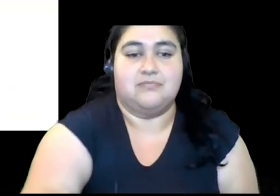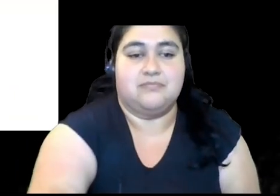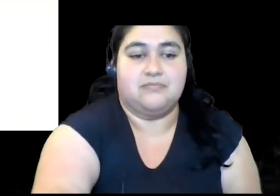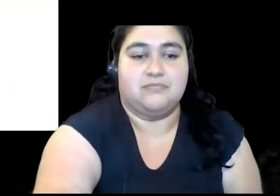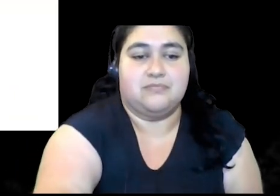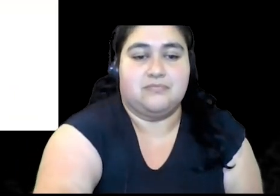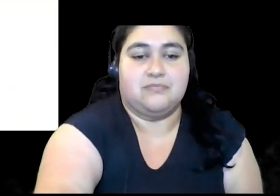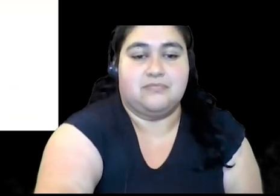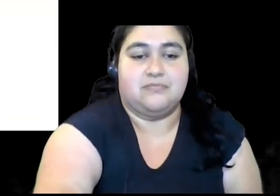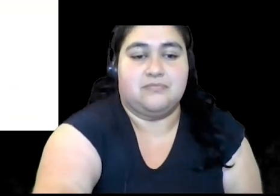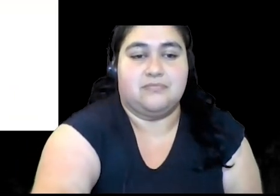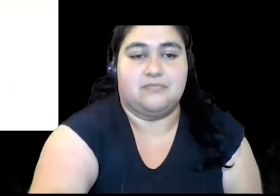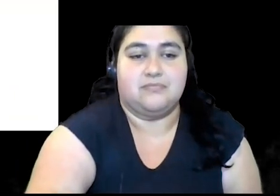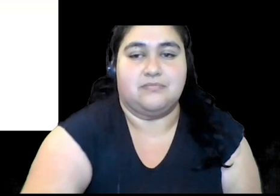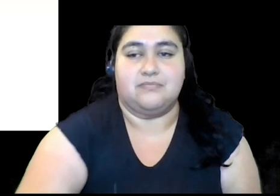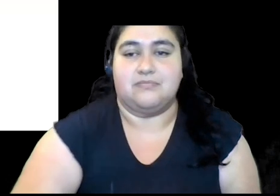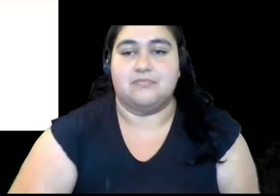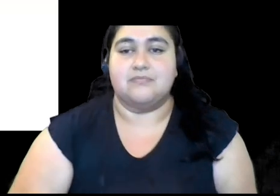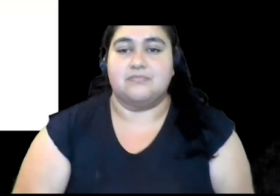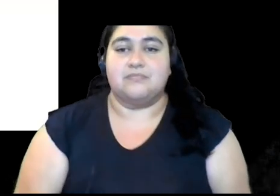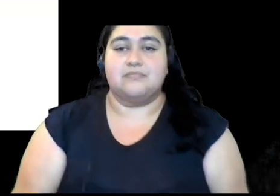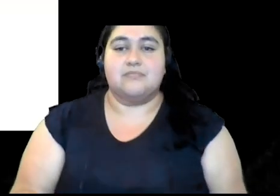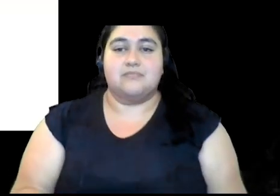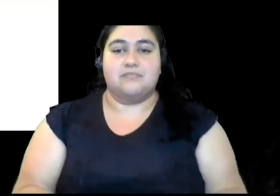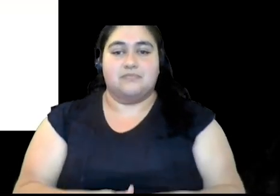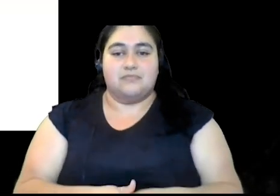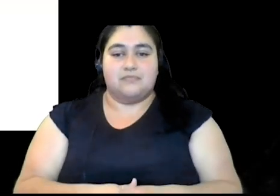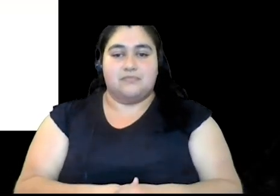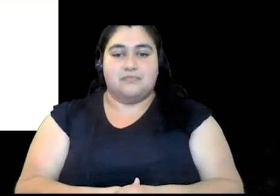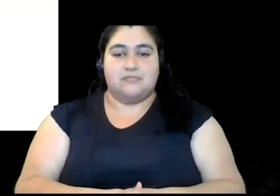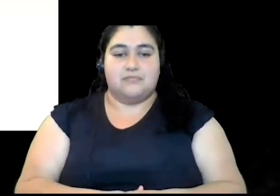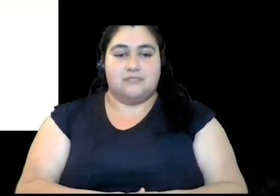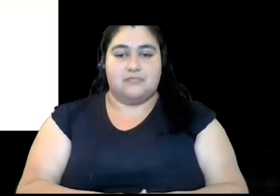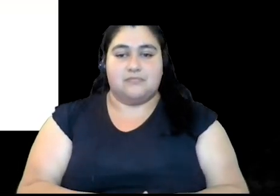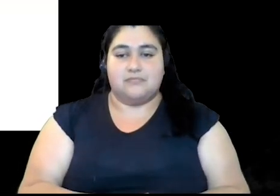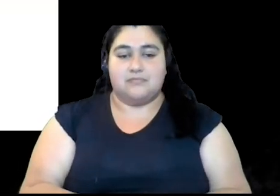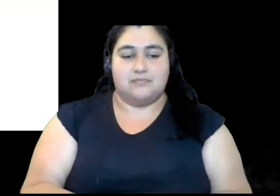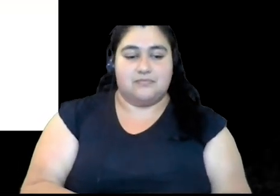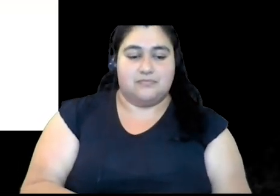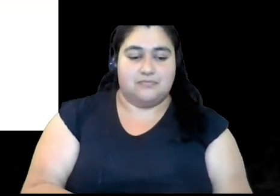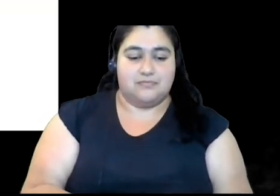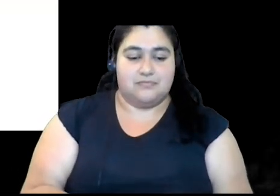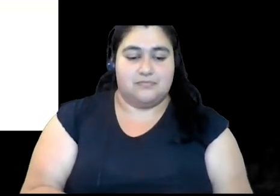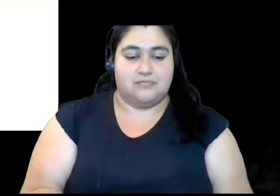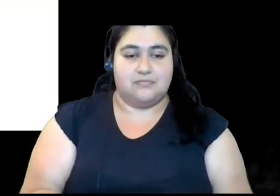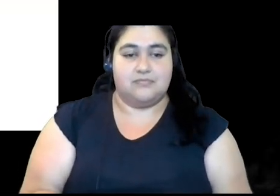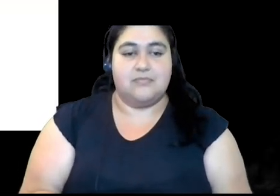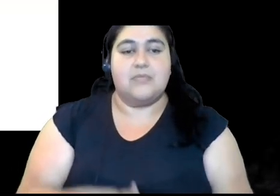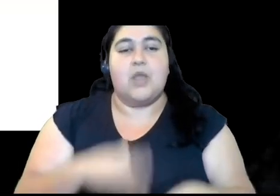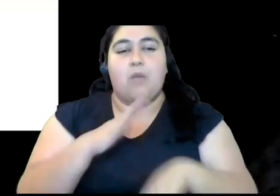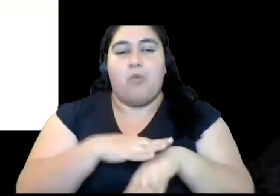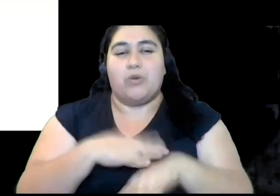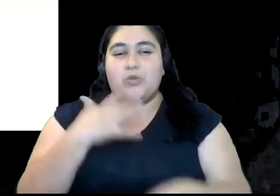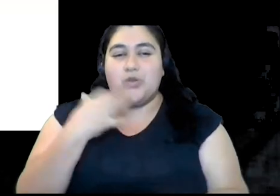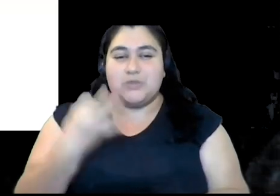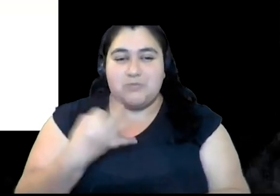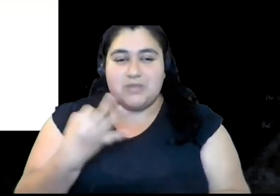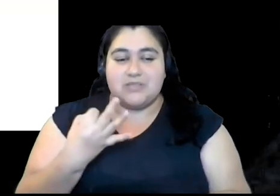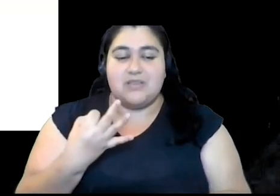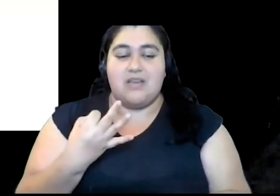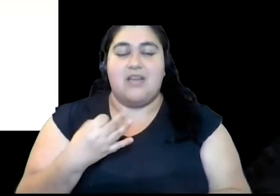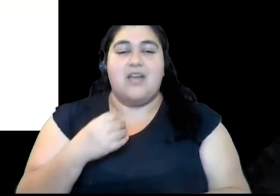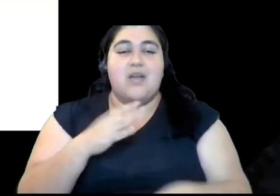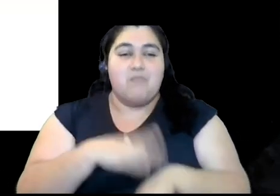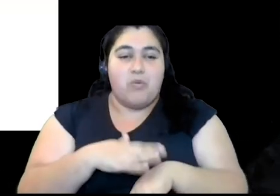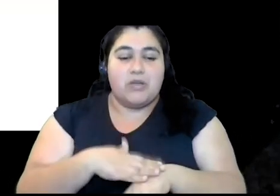la idea. ok. Eh, con respecto a las exenciones, con respecto